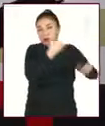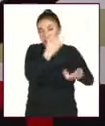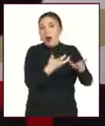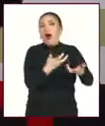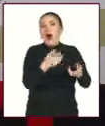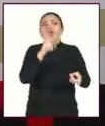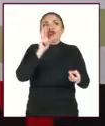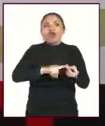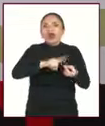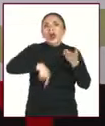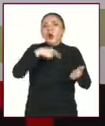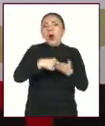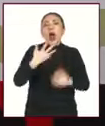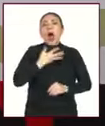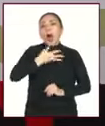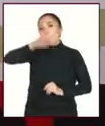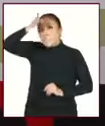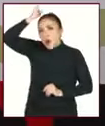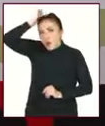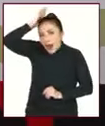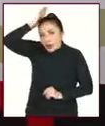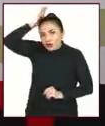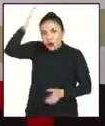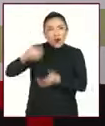a los bomberos, si